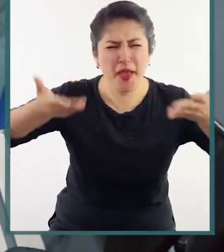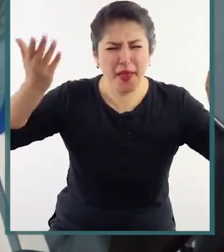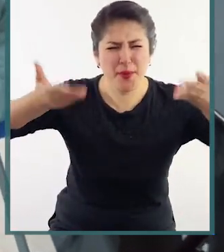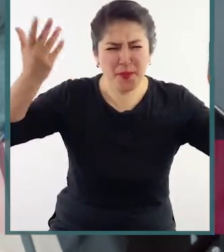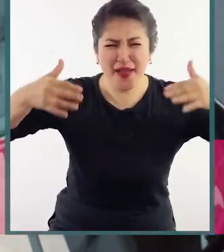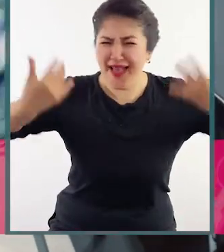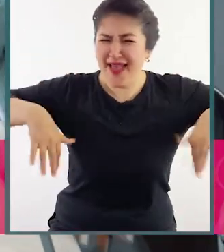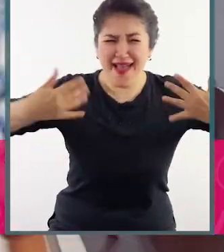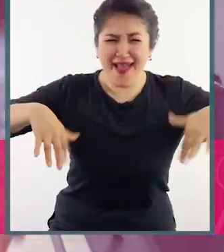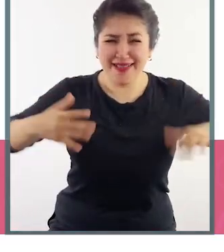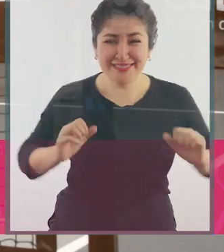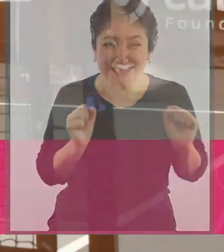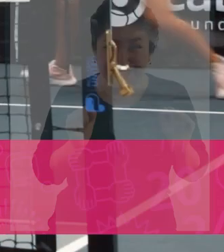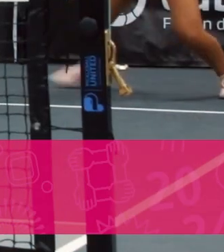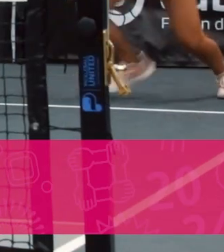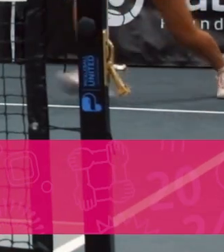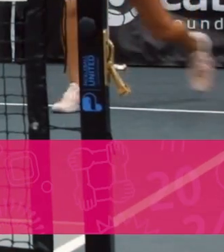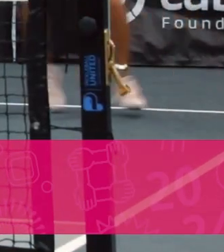Perú!